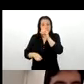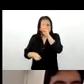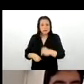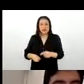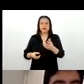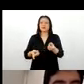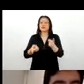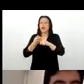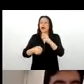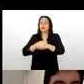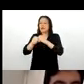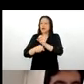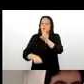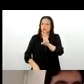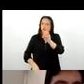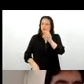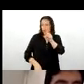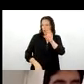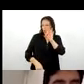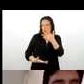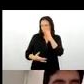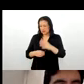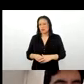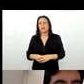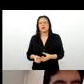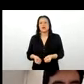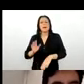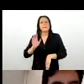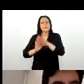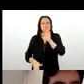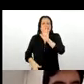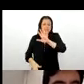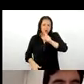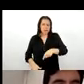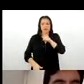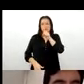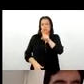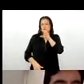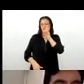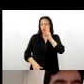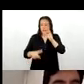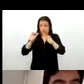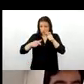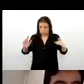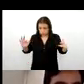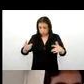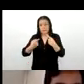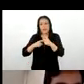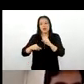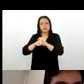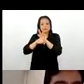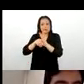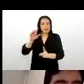año 2019, teníamos alrededor de más de 5.106 visitantes, con el COVID, esto bajó